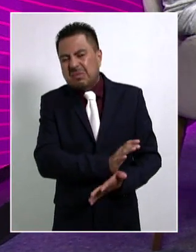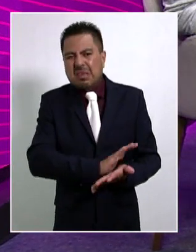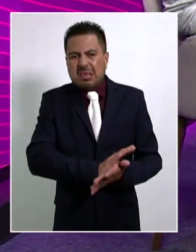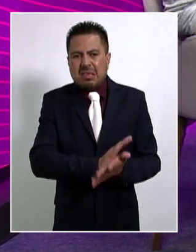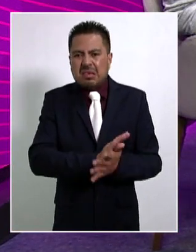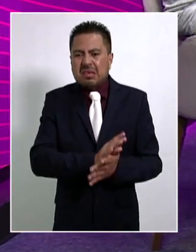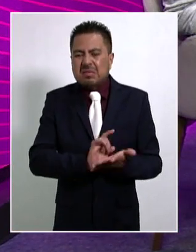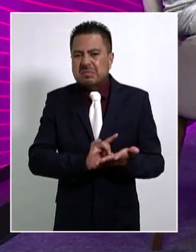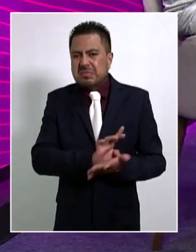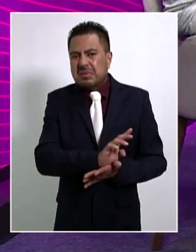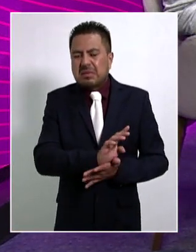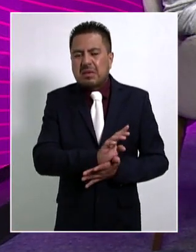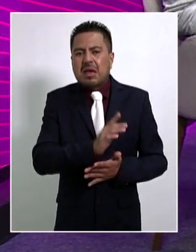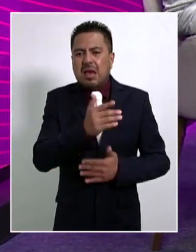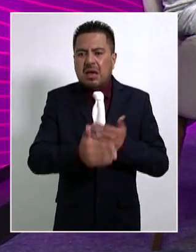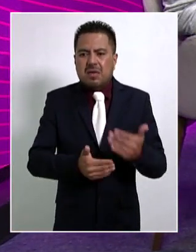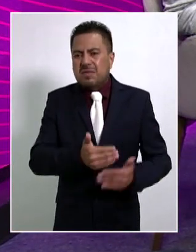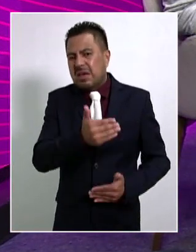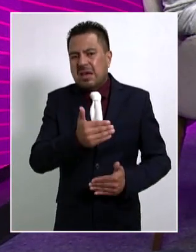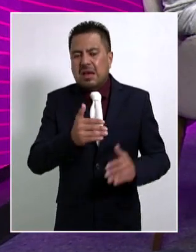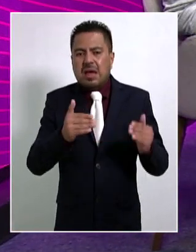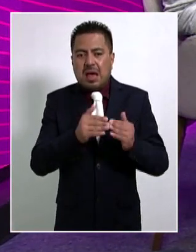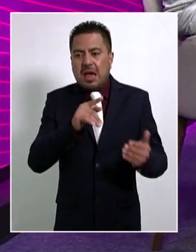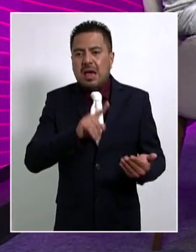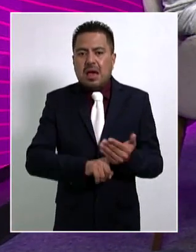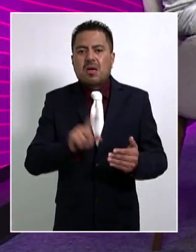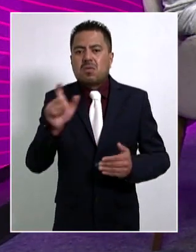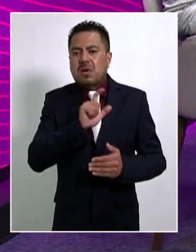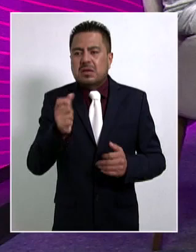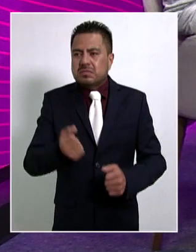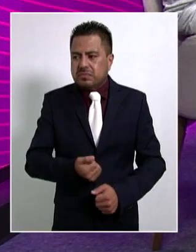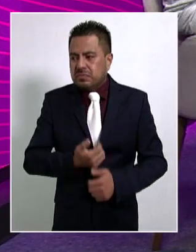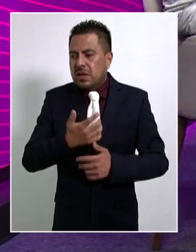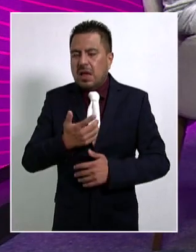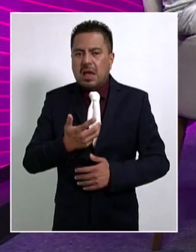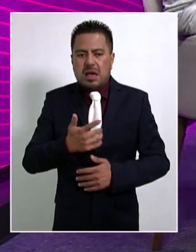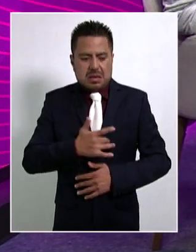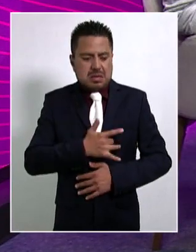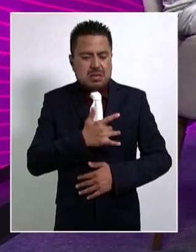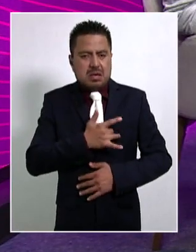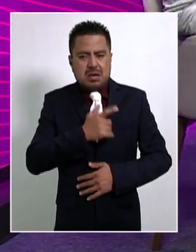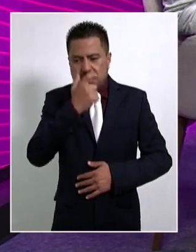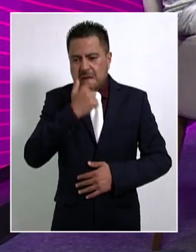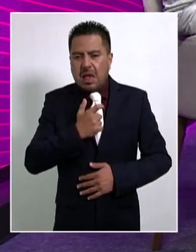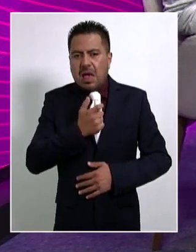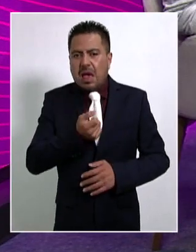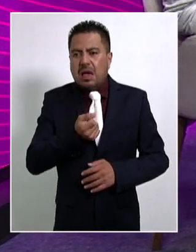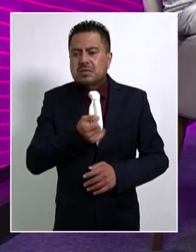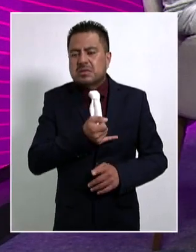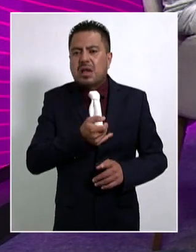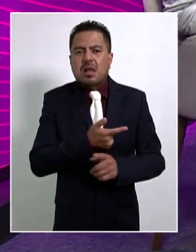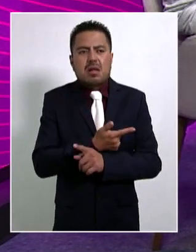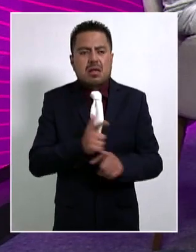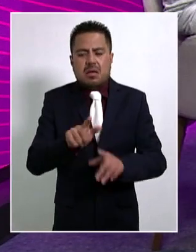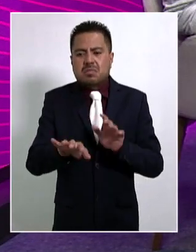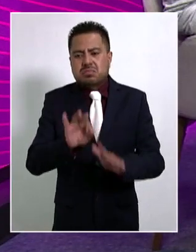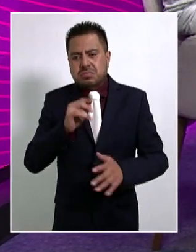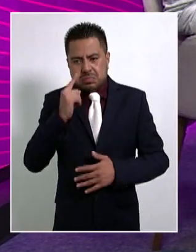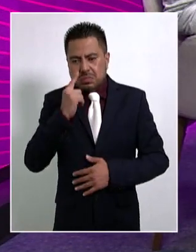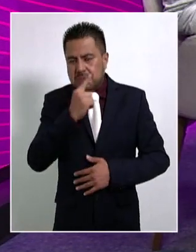ser hasta ser corridos de su casa, cuando expresaron su identidad de género autopercibida y libremente